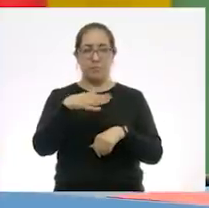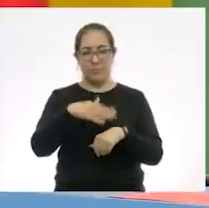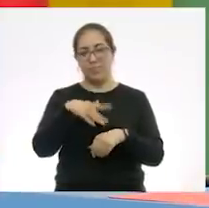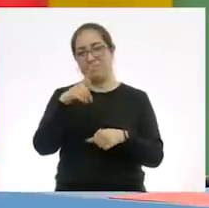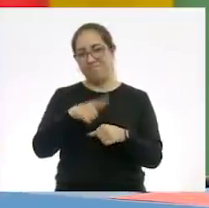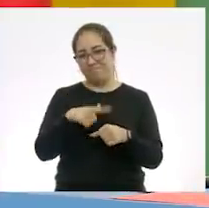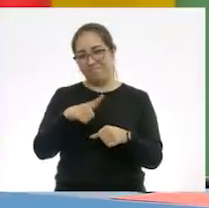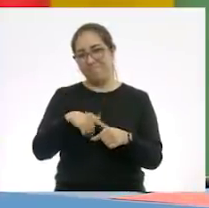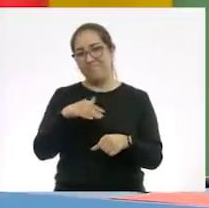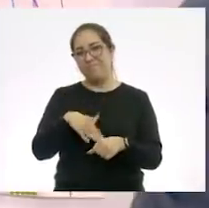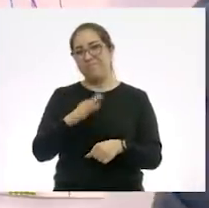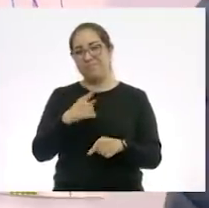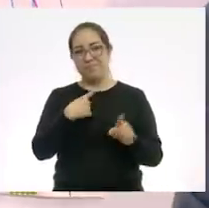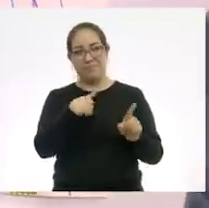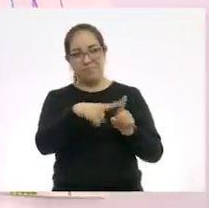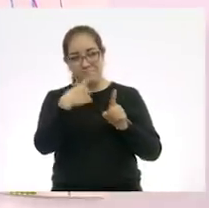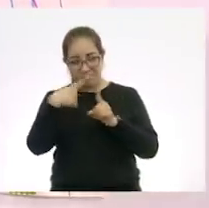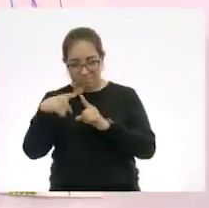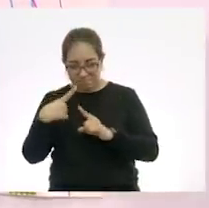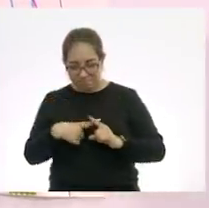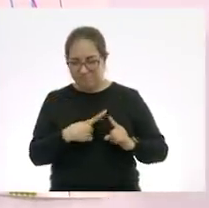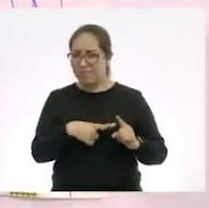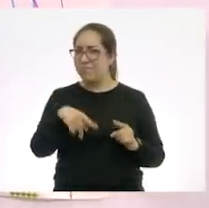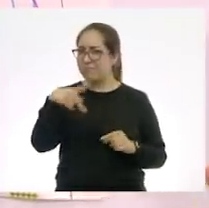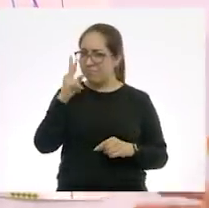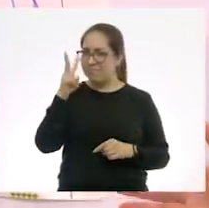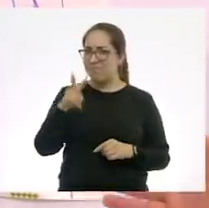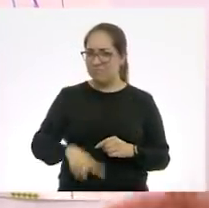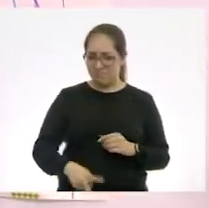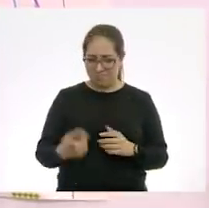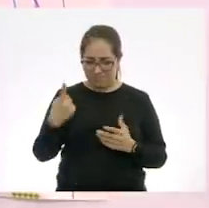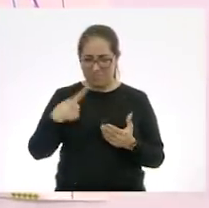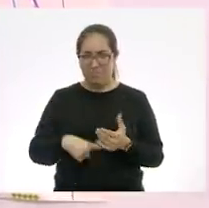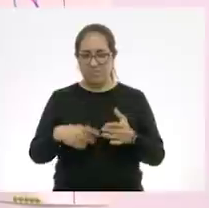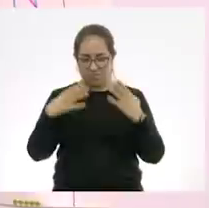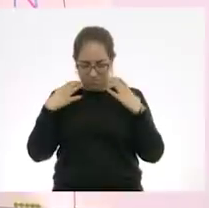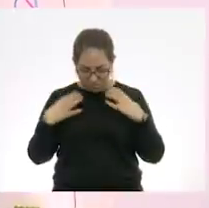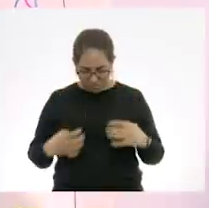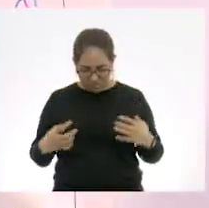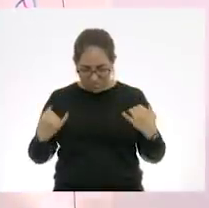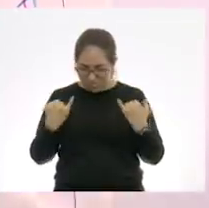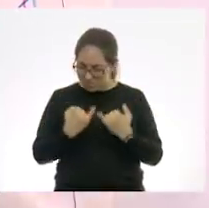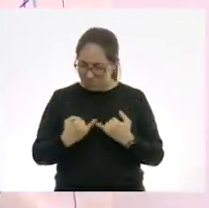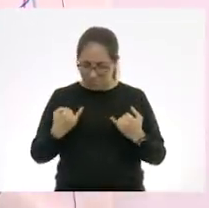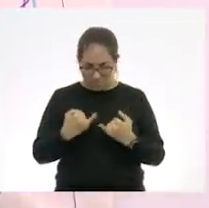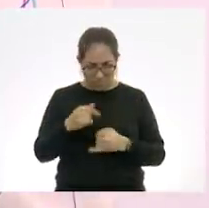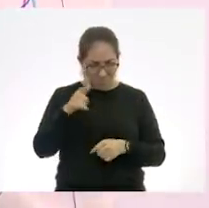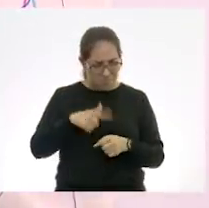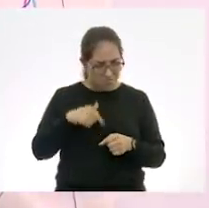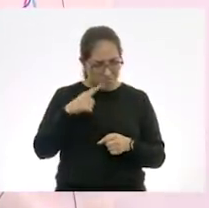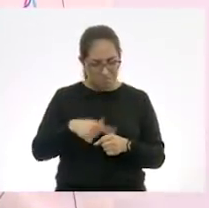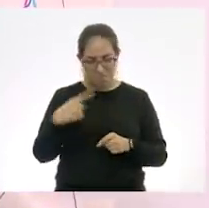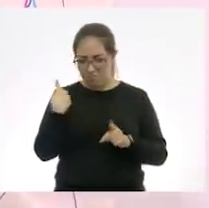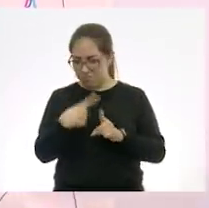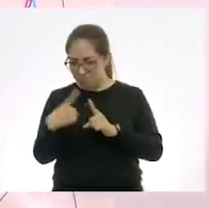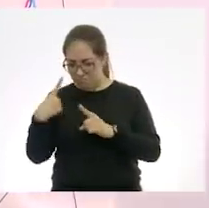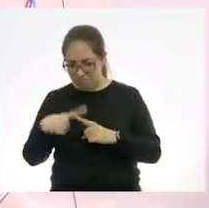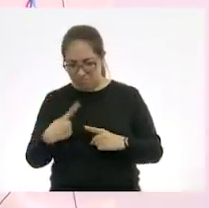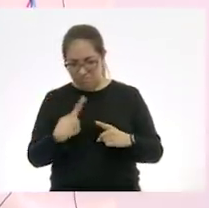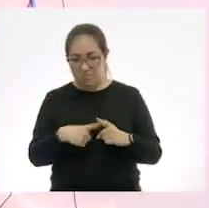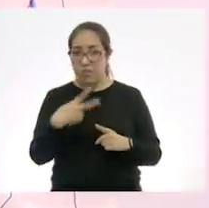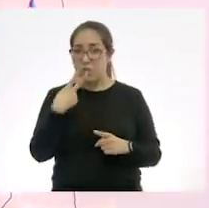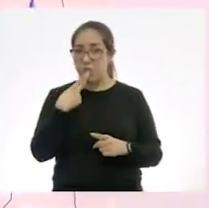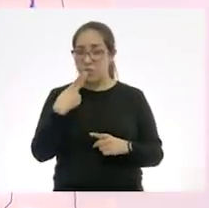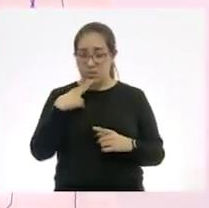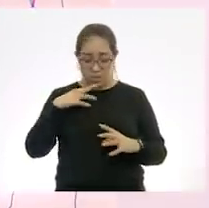tienen colores muy distintos. Pero es cierto, cada uno tiene una coloración especial y forman